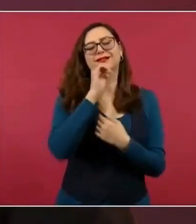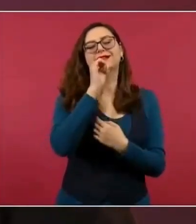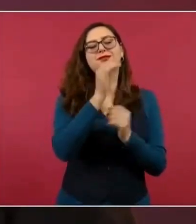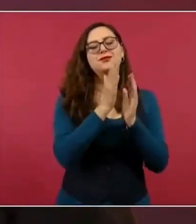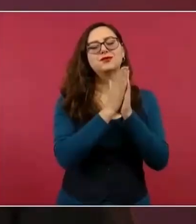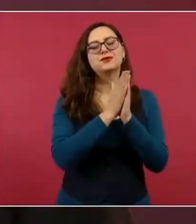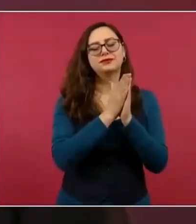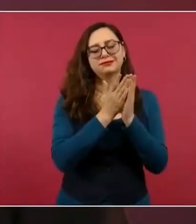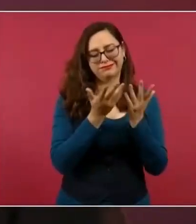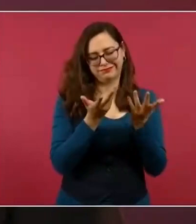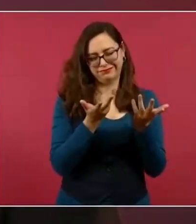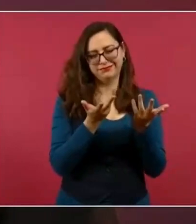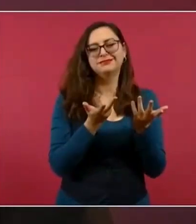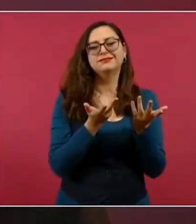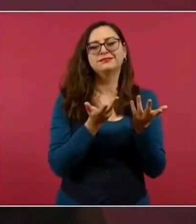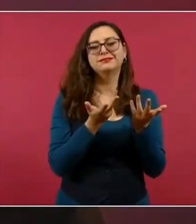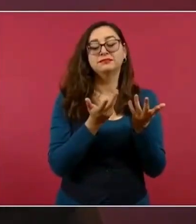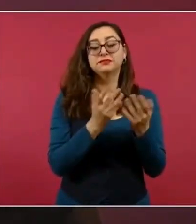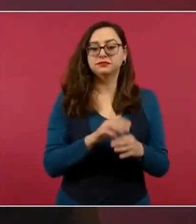A nadie.